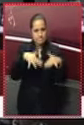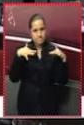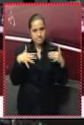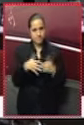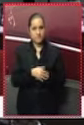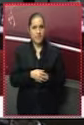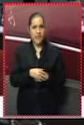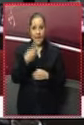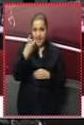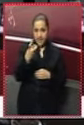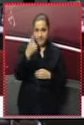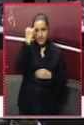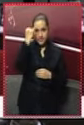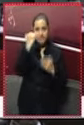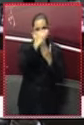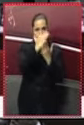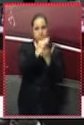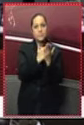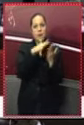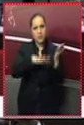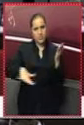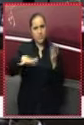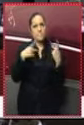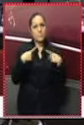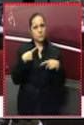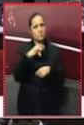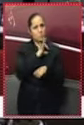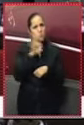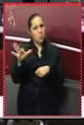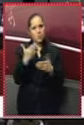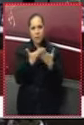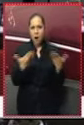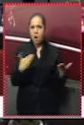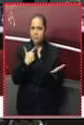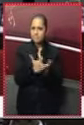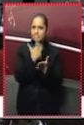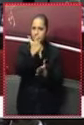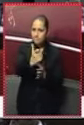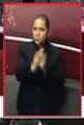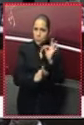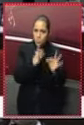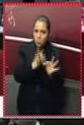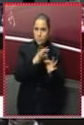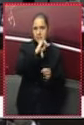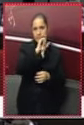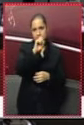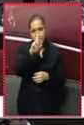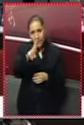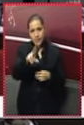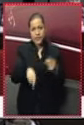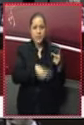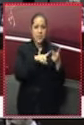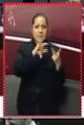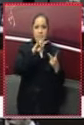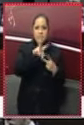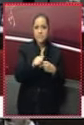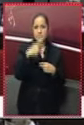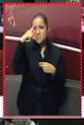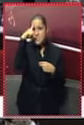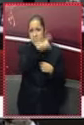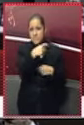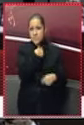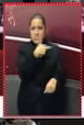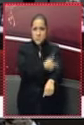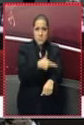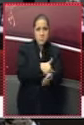sector podrá cumplir obligaciones en materia del impuesto sobre la renta y del impuesto al valor agregado de manera sencilla, de